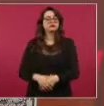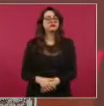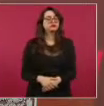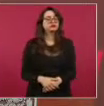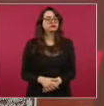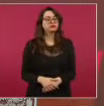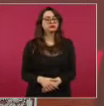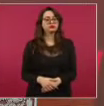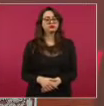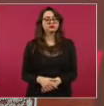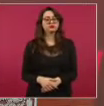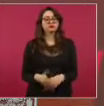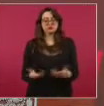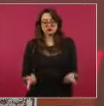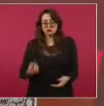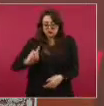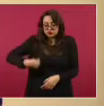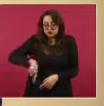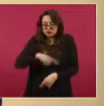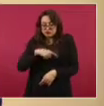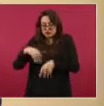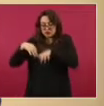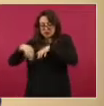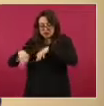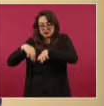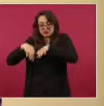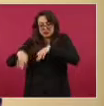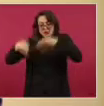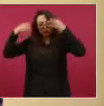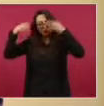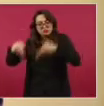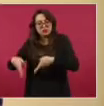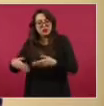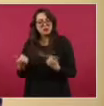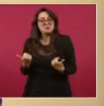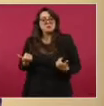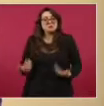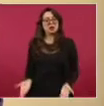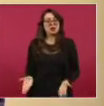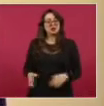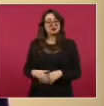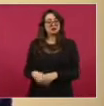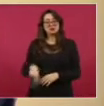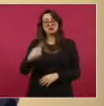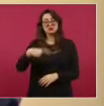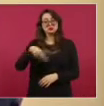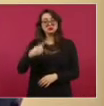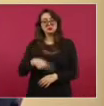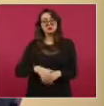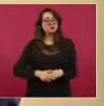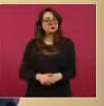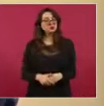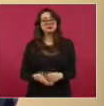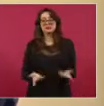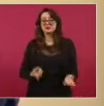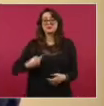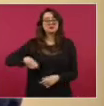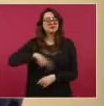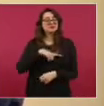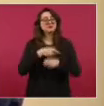su vida entera al trabajo. El obrero tiene en el presente una existencia